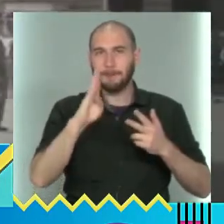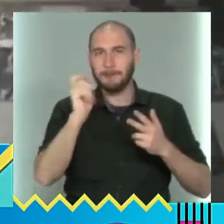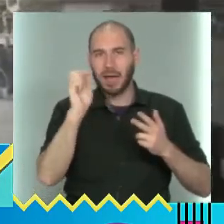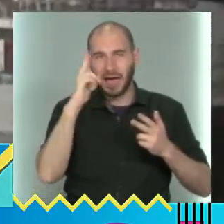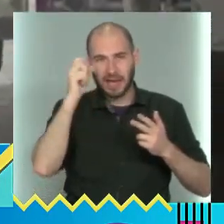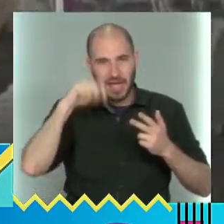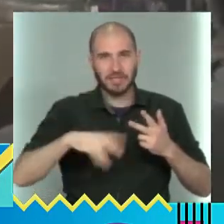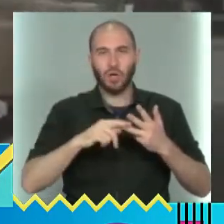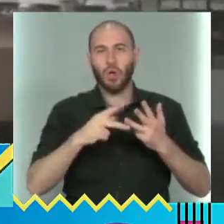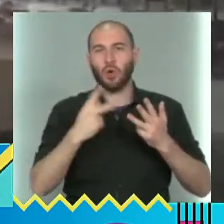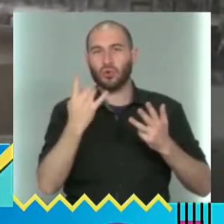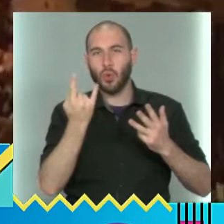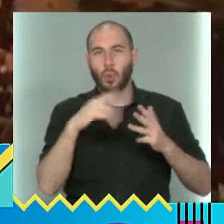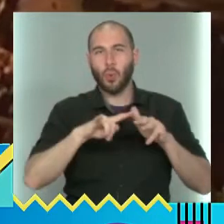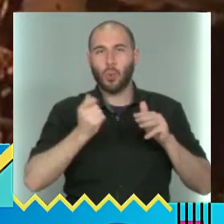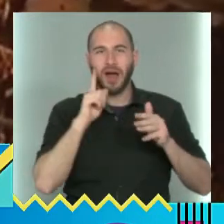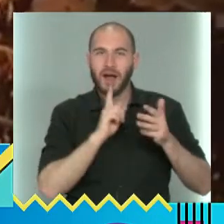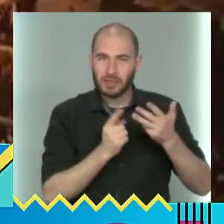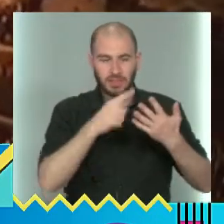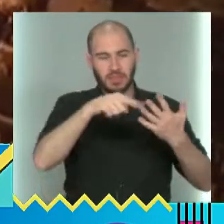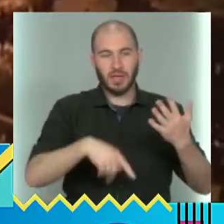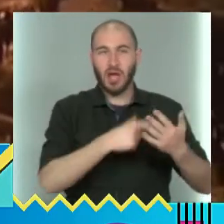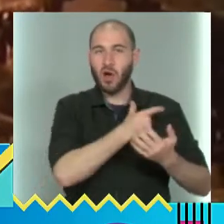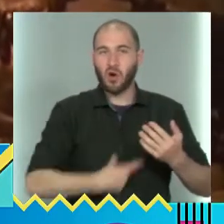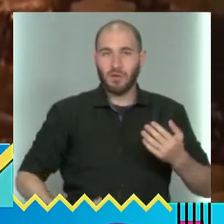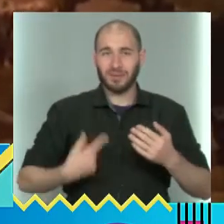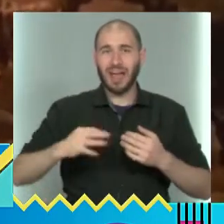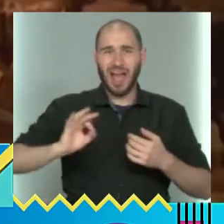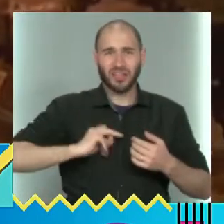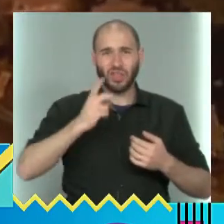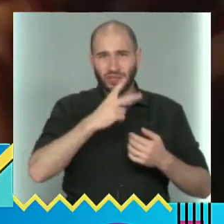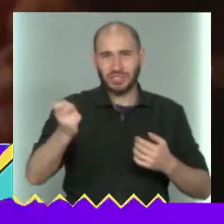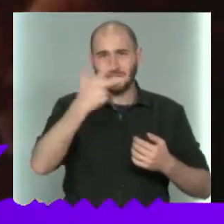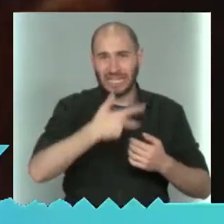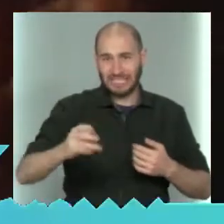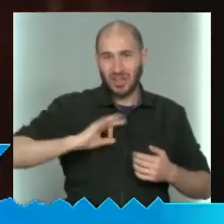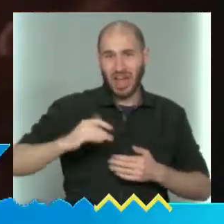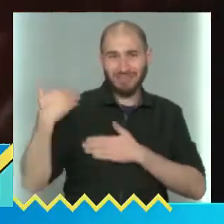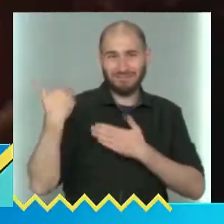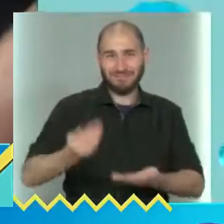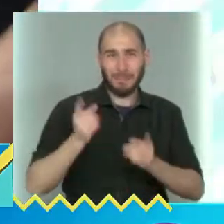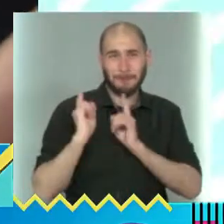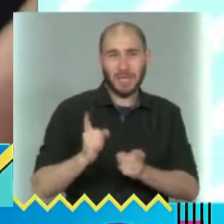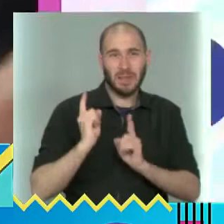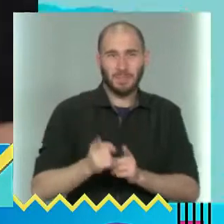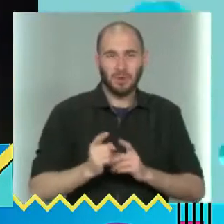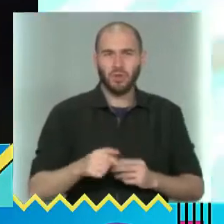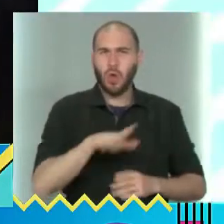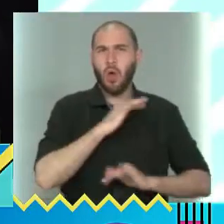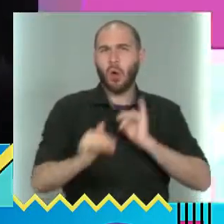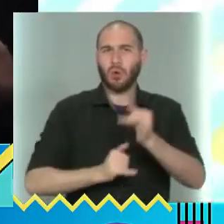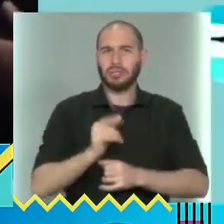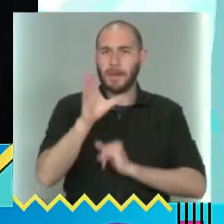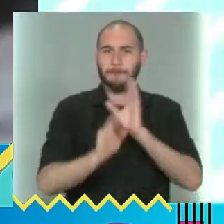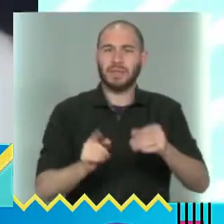en Kuwait y en todos esos países en donde gobiernan dinastías de hace 200 o 300 años atrás, no tienen ningún empacho en decir en que